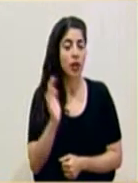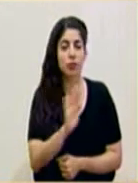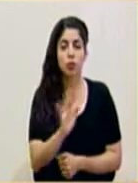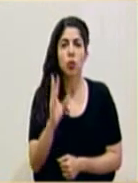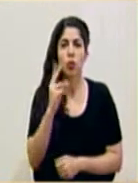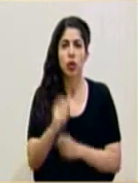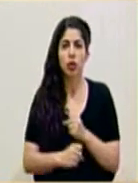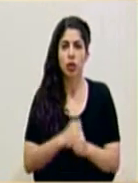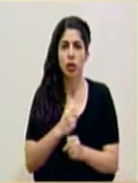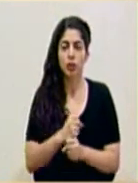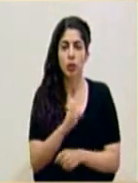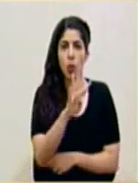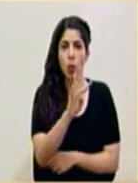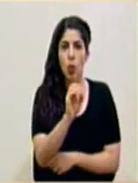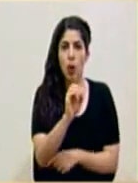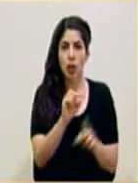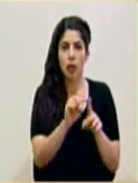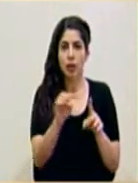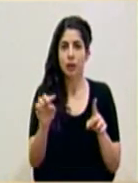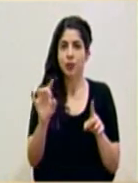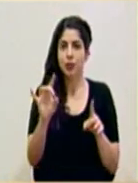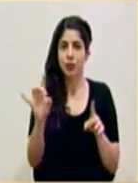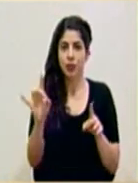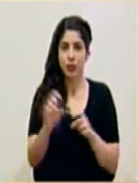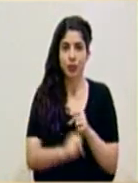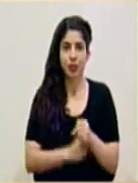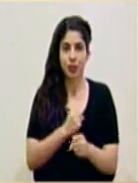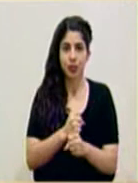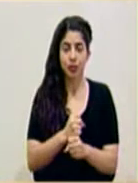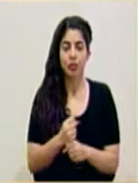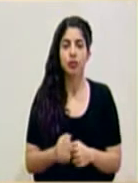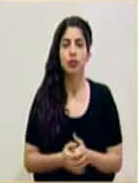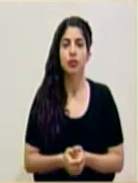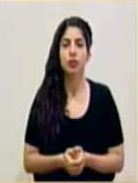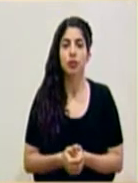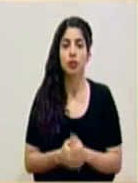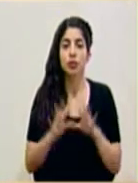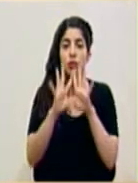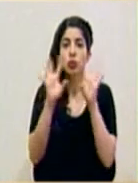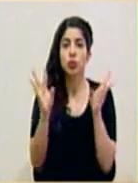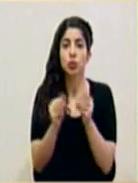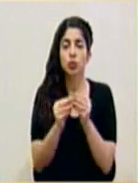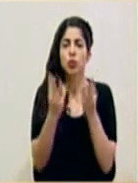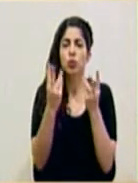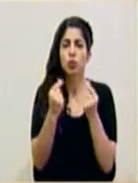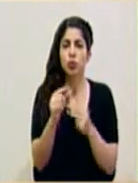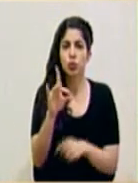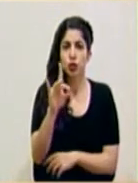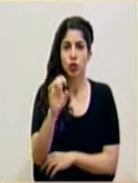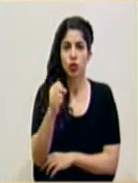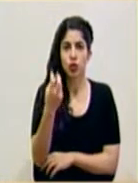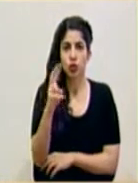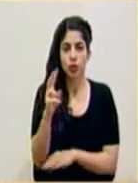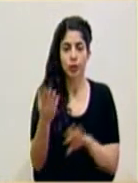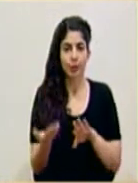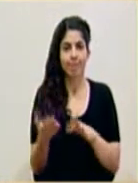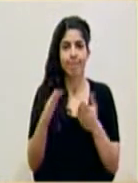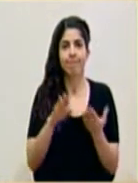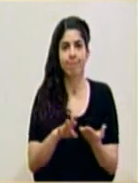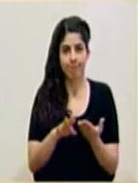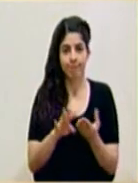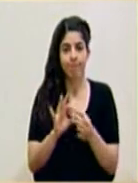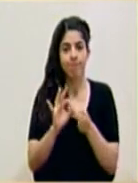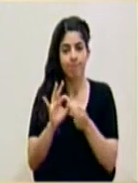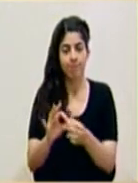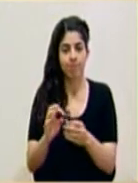edad que va desde los 40 hasta los 88 años. En total se contabilizan 812 decesos relacionados